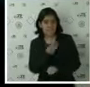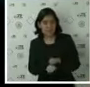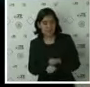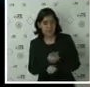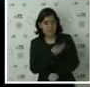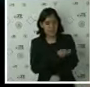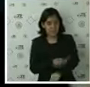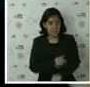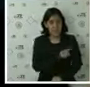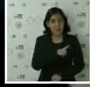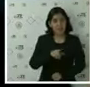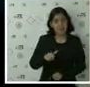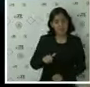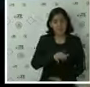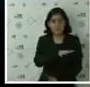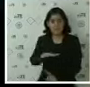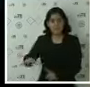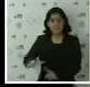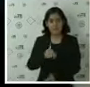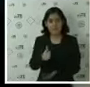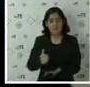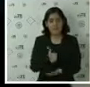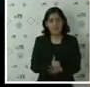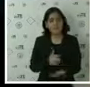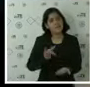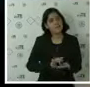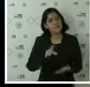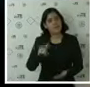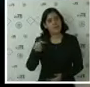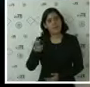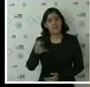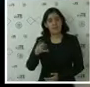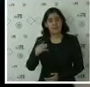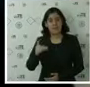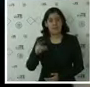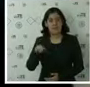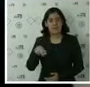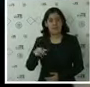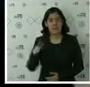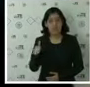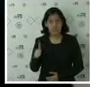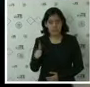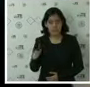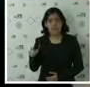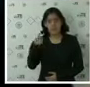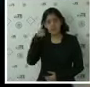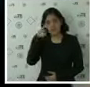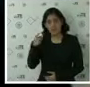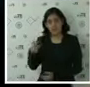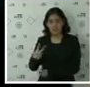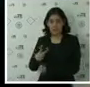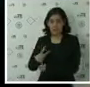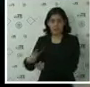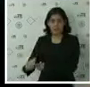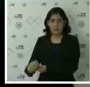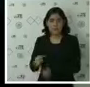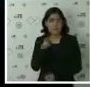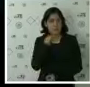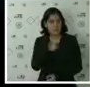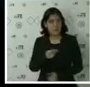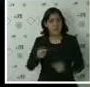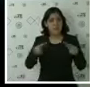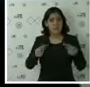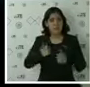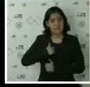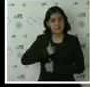ciudadanía. Agradezco al Tribunal Electoral de la Ciudad de México por la invitación, al igual que las autoridades que lo están acompañando.